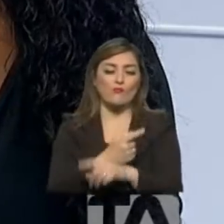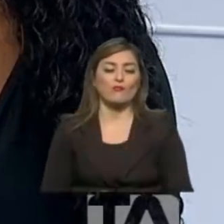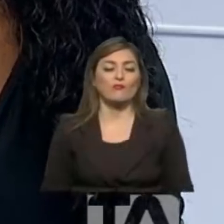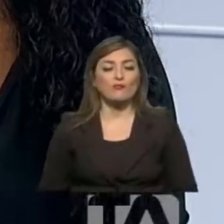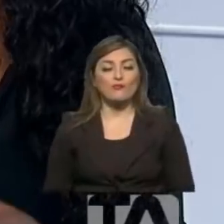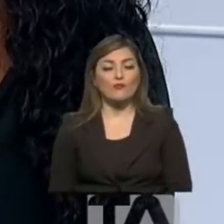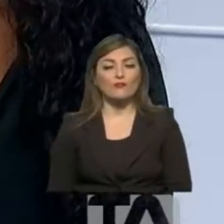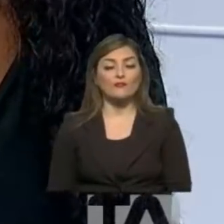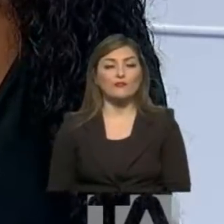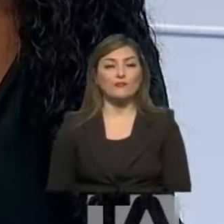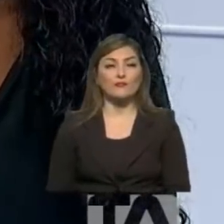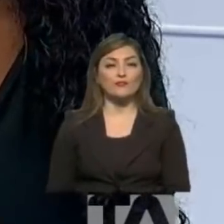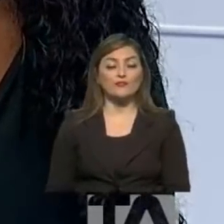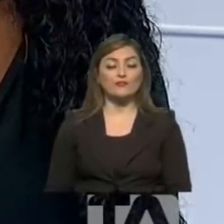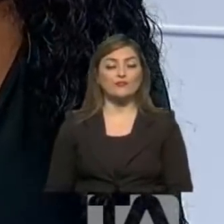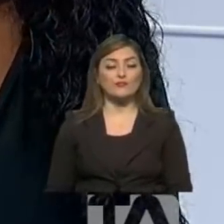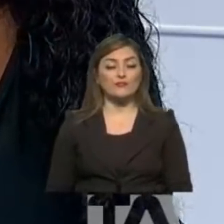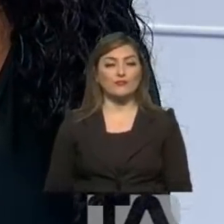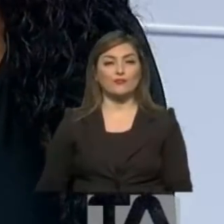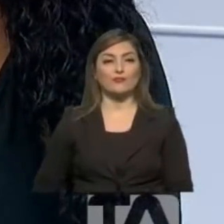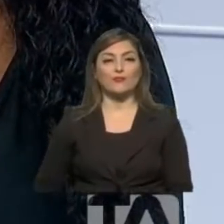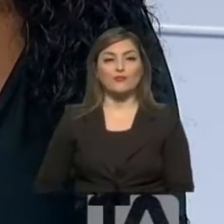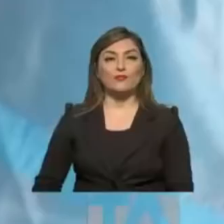para movilizarse por alguna discapacidad. Veamos.